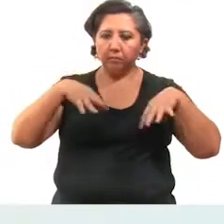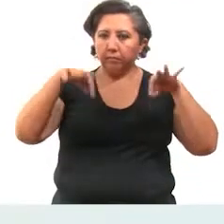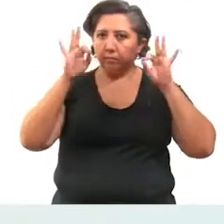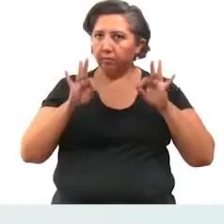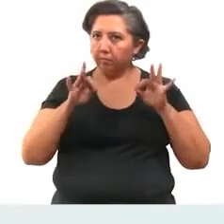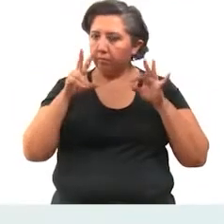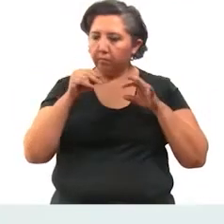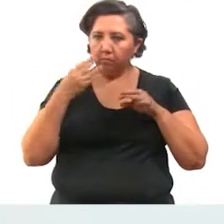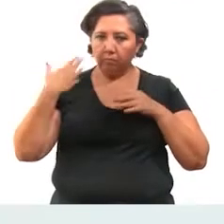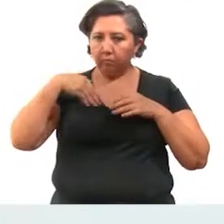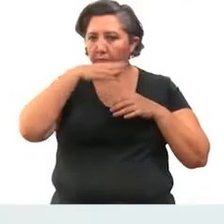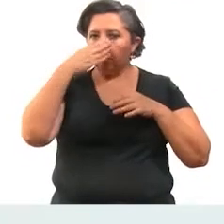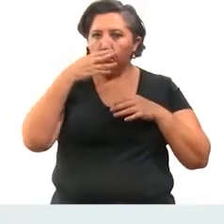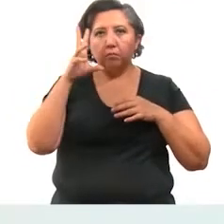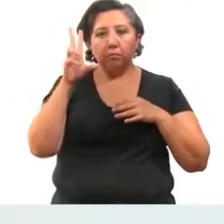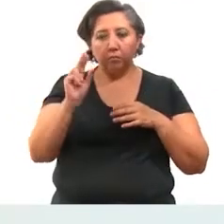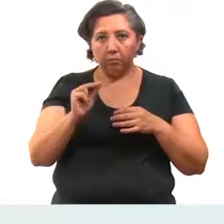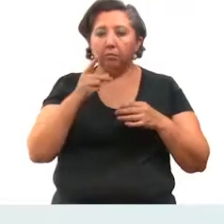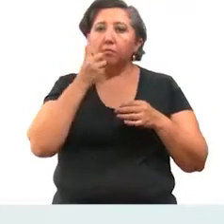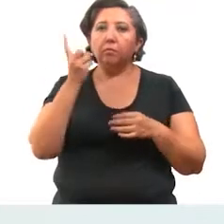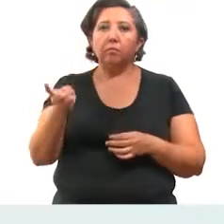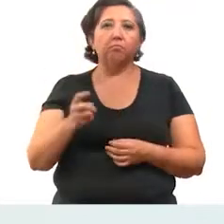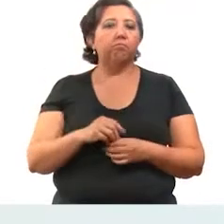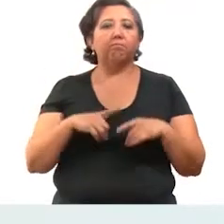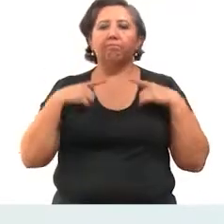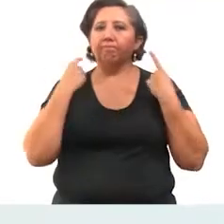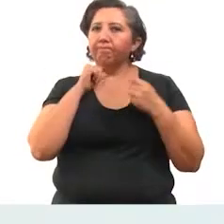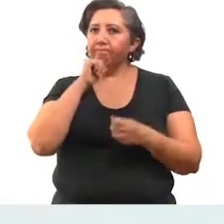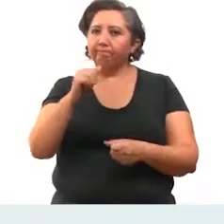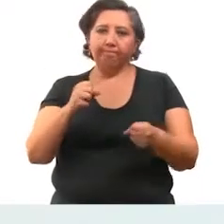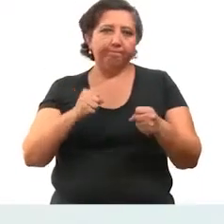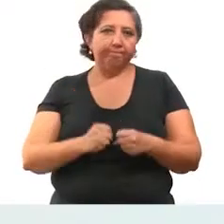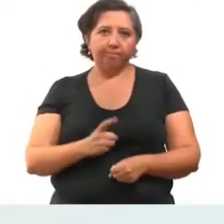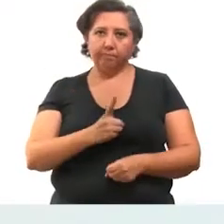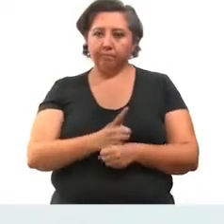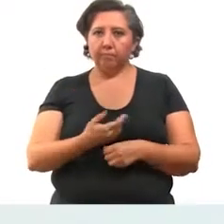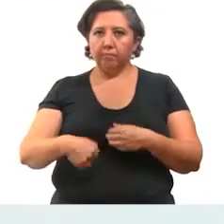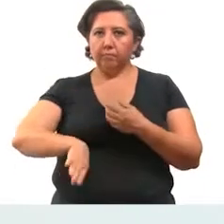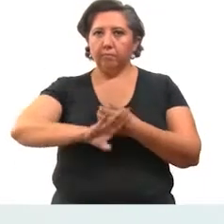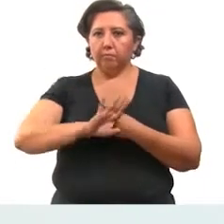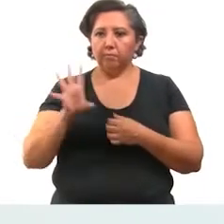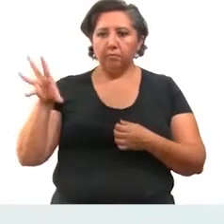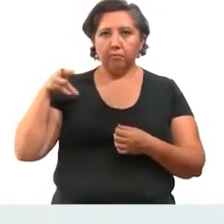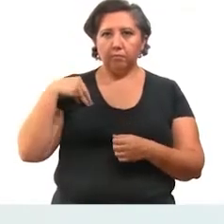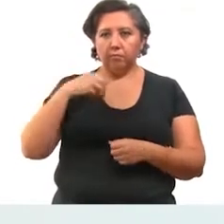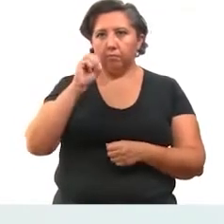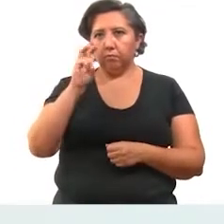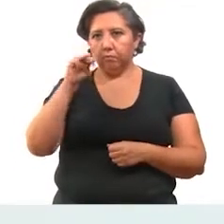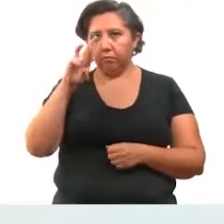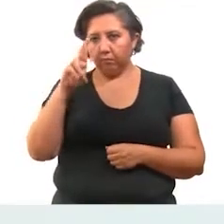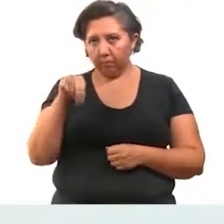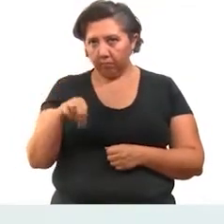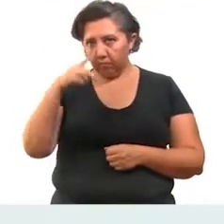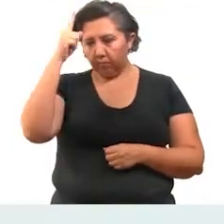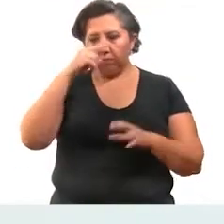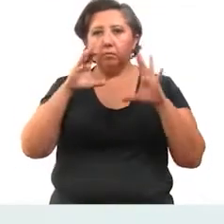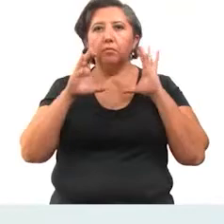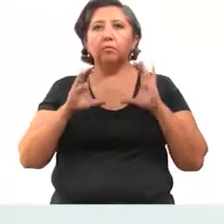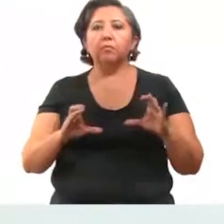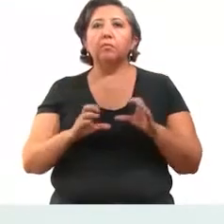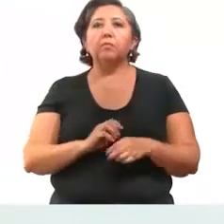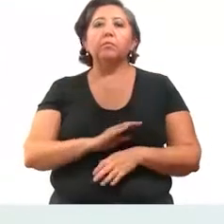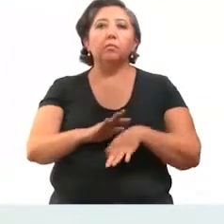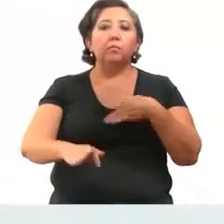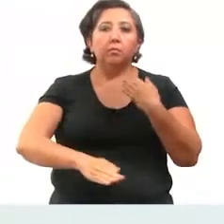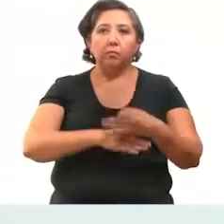tela o pañoletas, ya que está descrito que no brinda ninguna protección contra la variante Ómicron, por lo que para protegernos